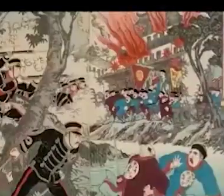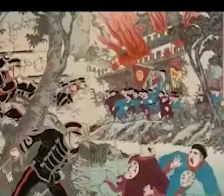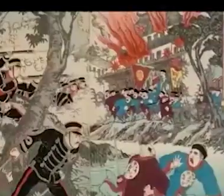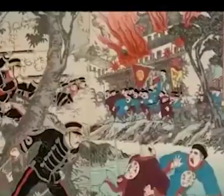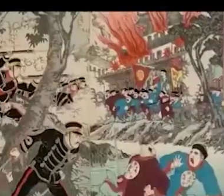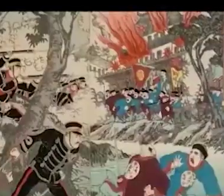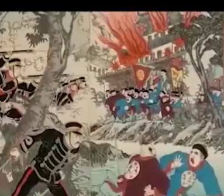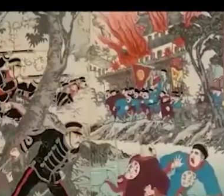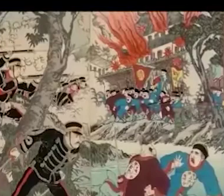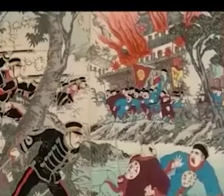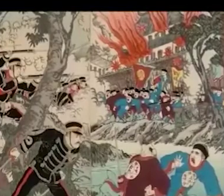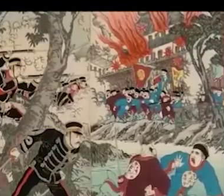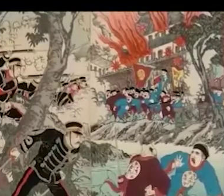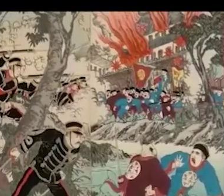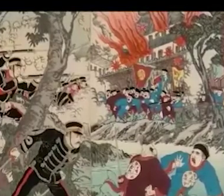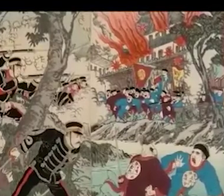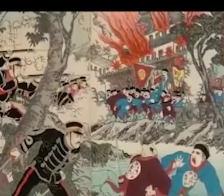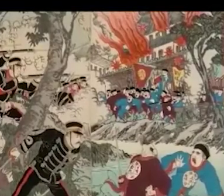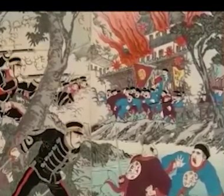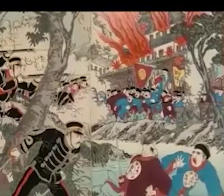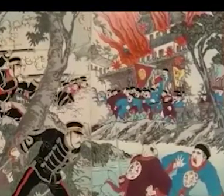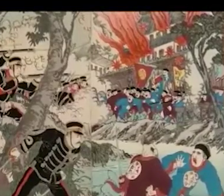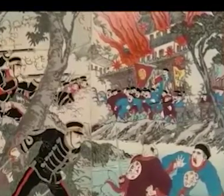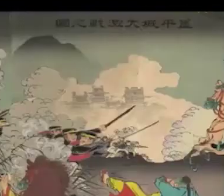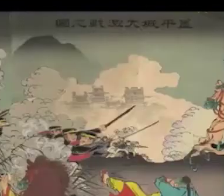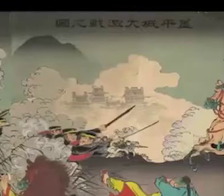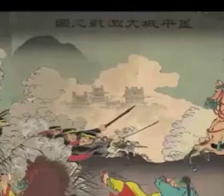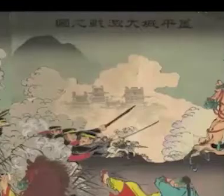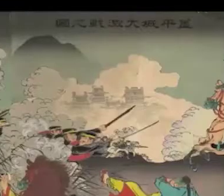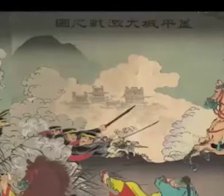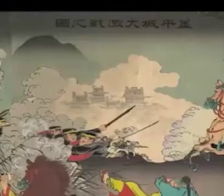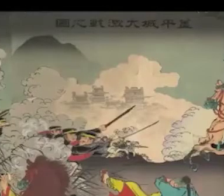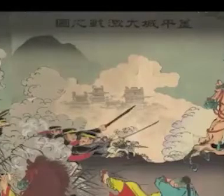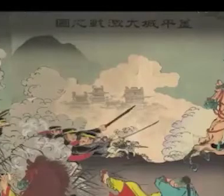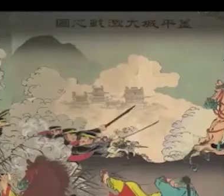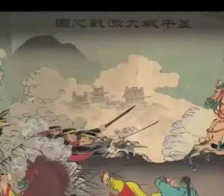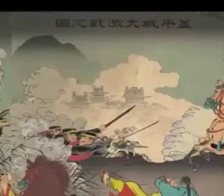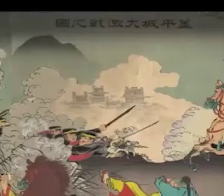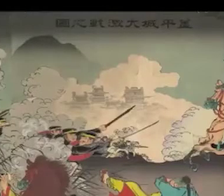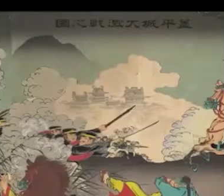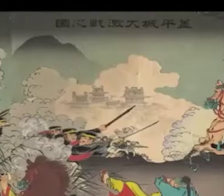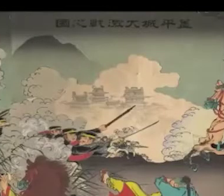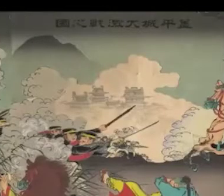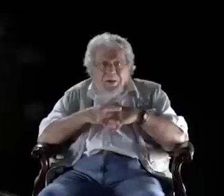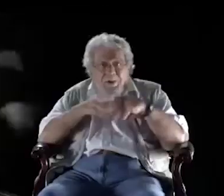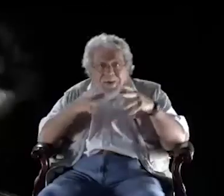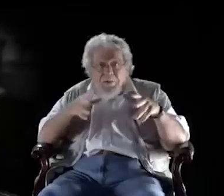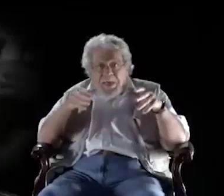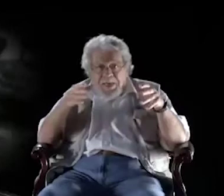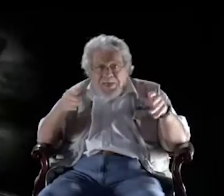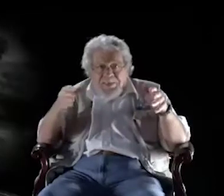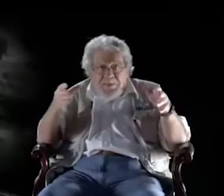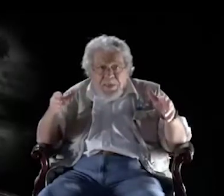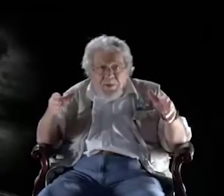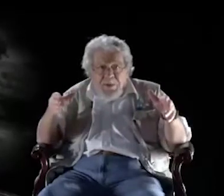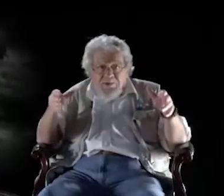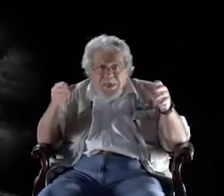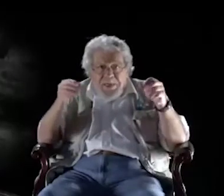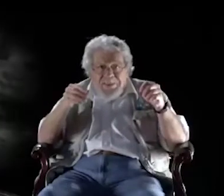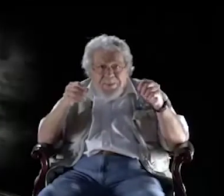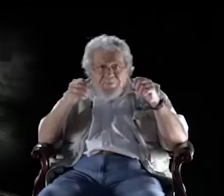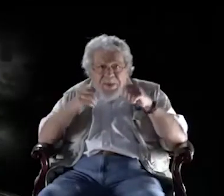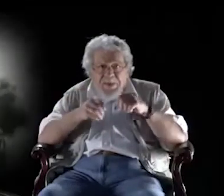años hasta el fin de la Segunda Guerra Mundial y le costará la vida a más de 20 millones de chinos, en su mayoría civil. A lo largo de la guerra civil,